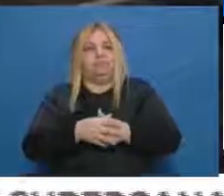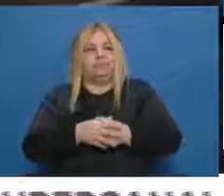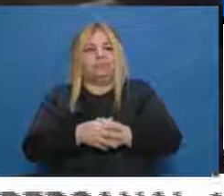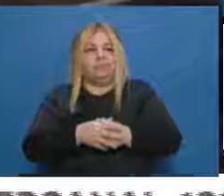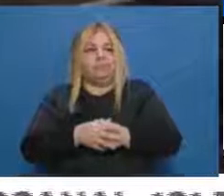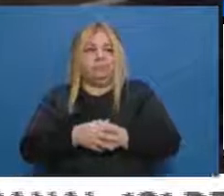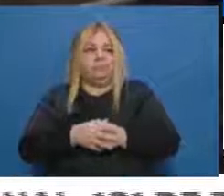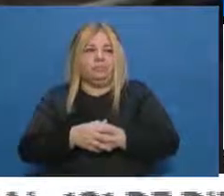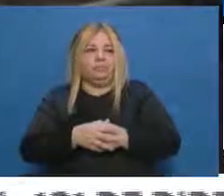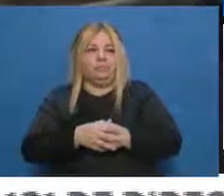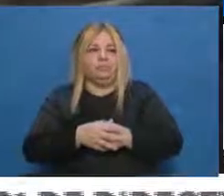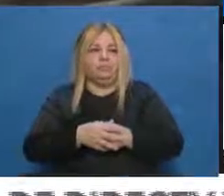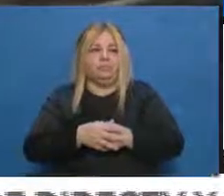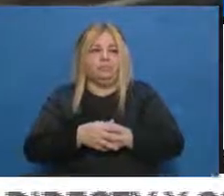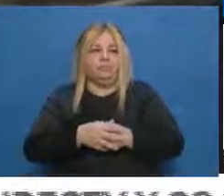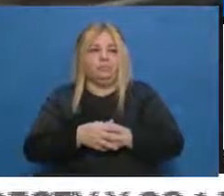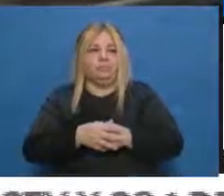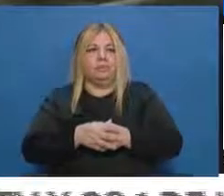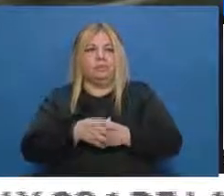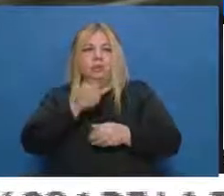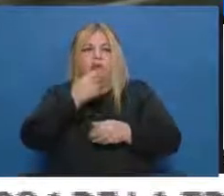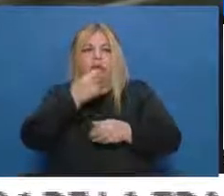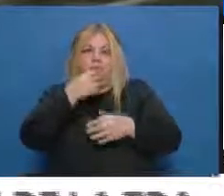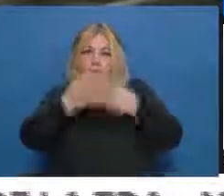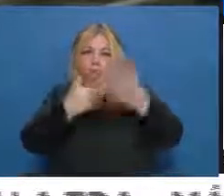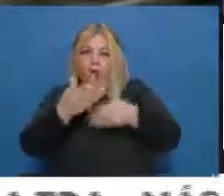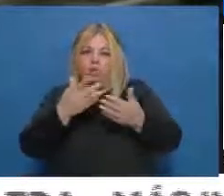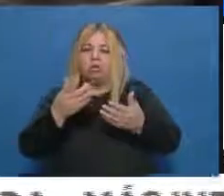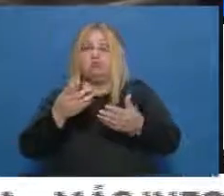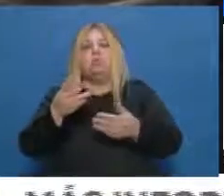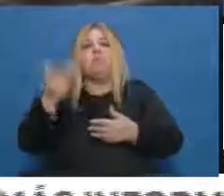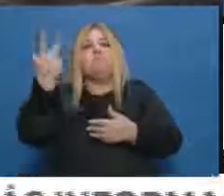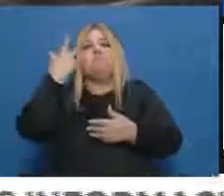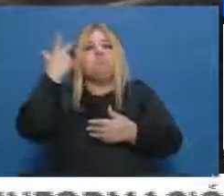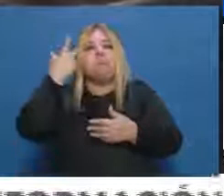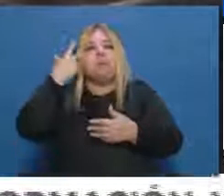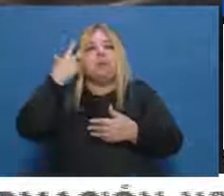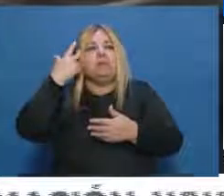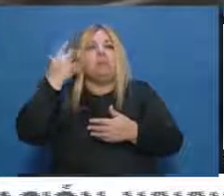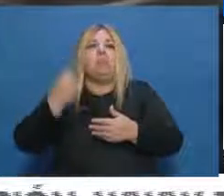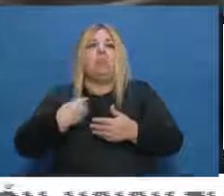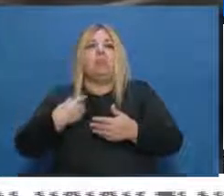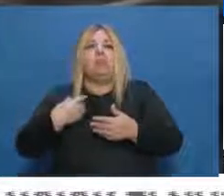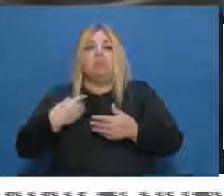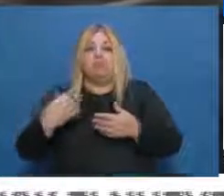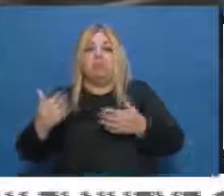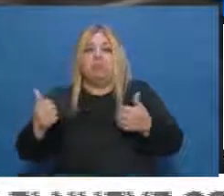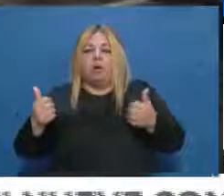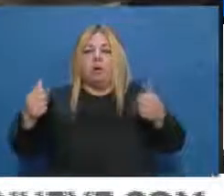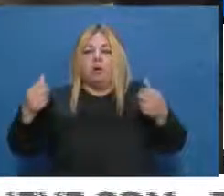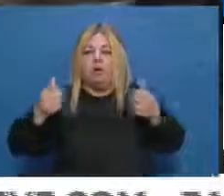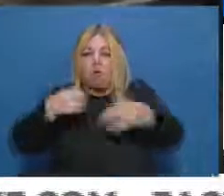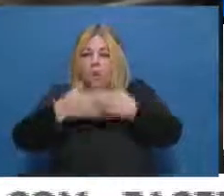Castro, el presidente Independiente, te dice, tenemos a Messi. Bien. ¿De qué juega Messi en la Lepra? ¿Enganche o delantero? ¿Viste que es la discusión vieja?